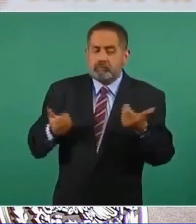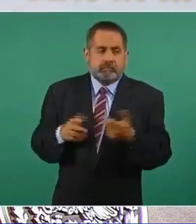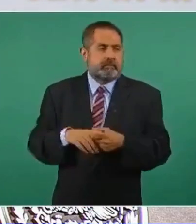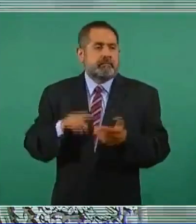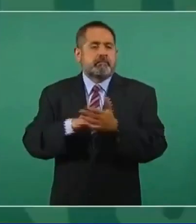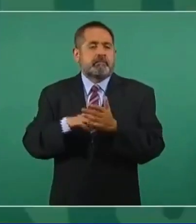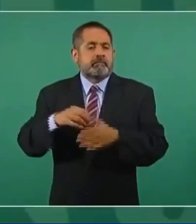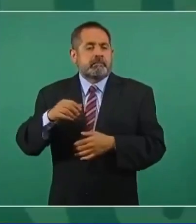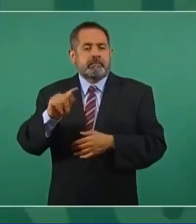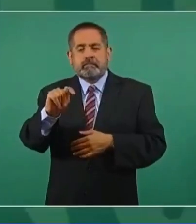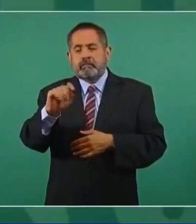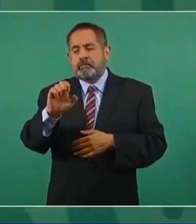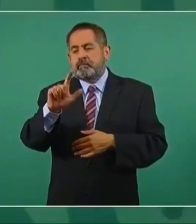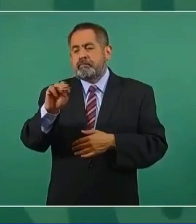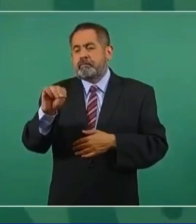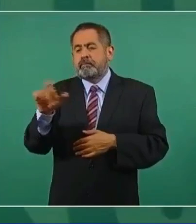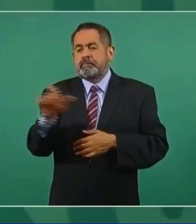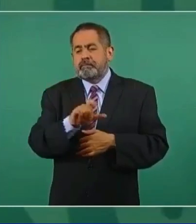Teléfonos de México,